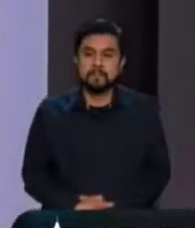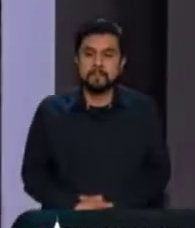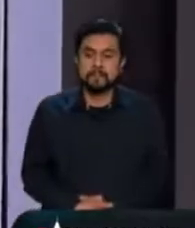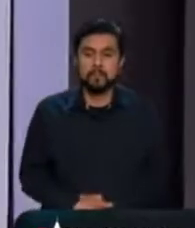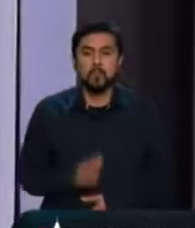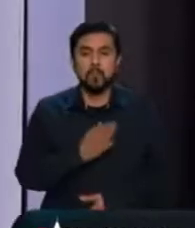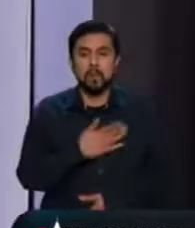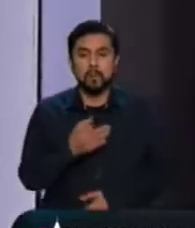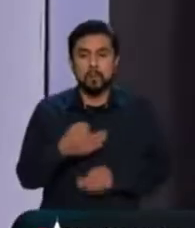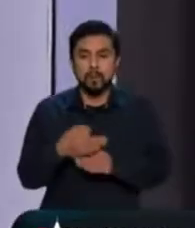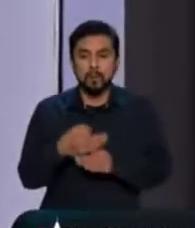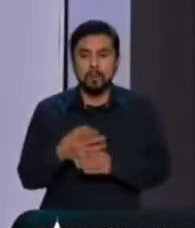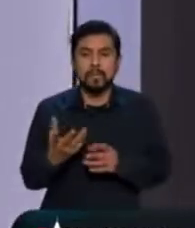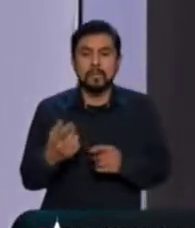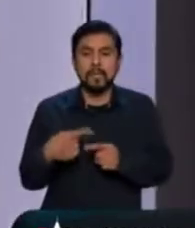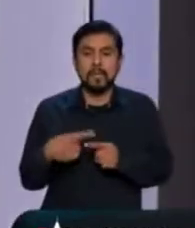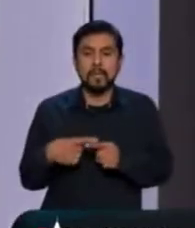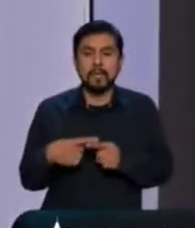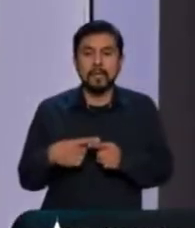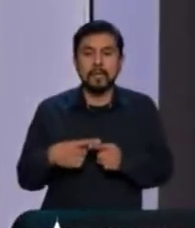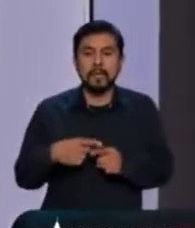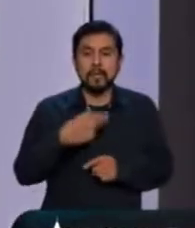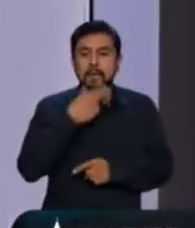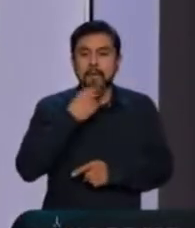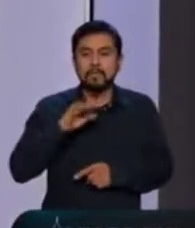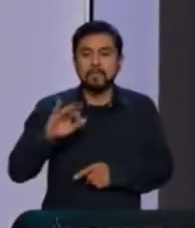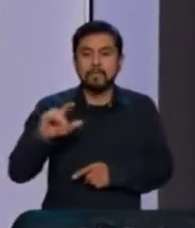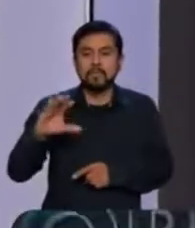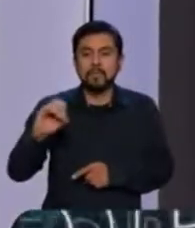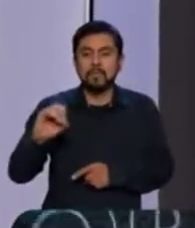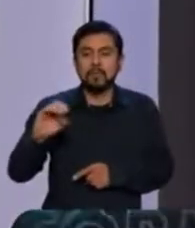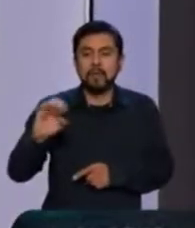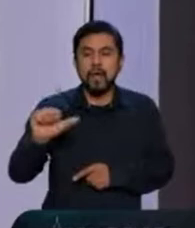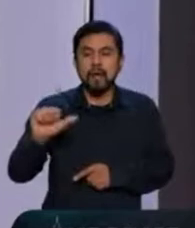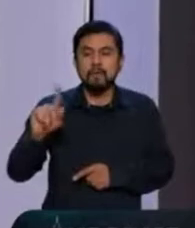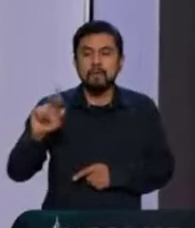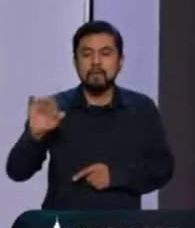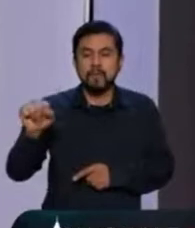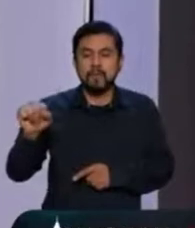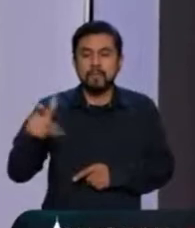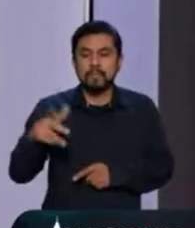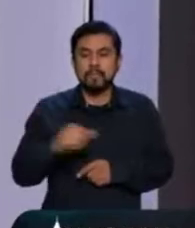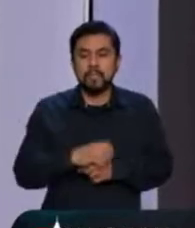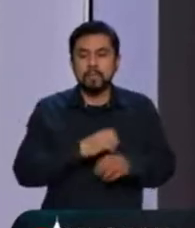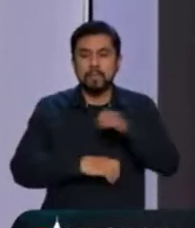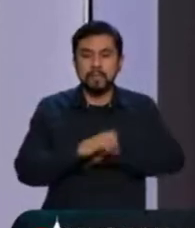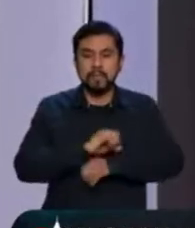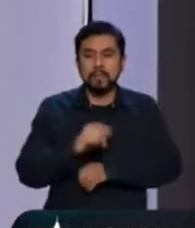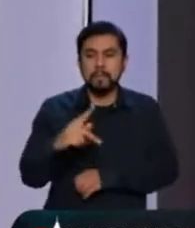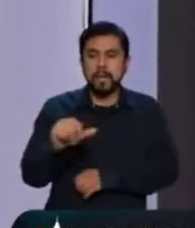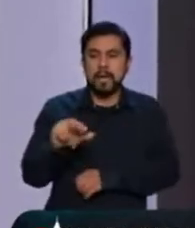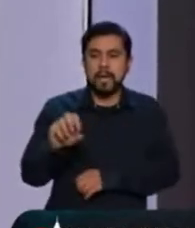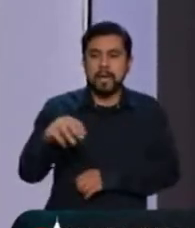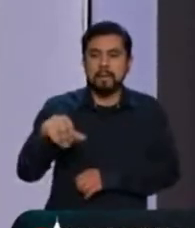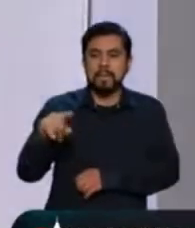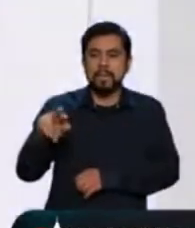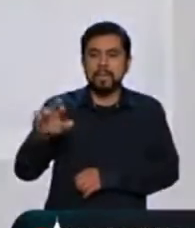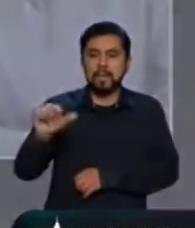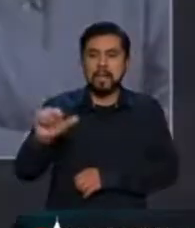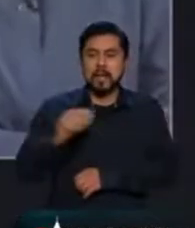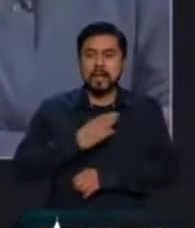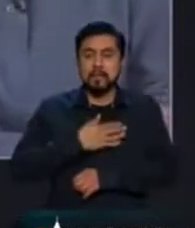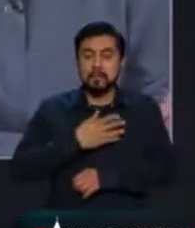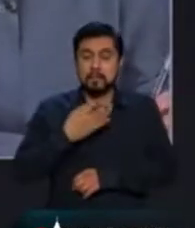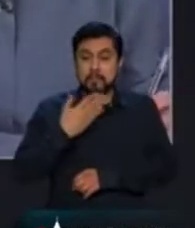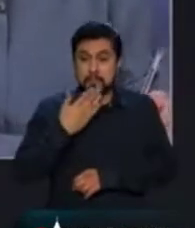Bueno, ya se encuentra con nosotros Francisco Abundis, director asociado en Parametría, y le damos la bienvenida. Francisco, ¿cómo estás? Muy